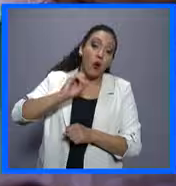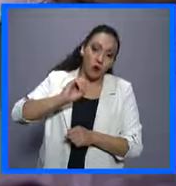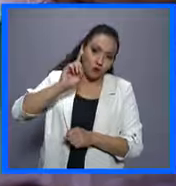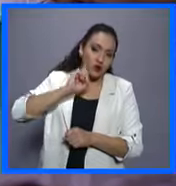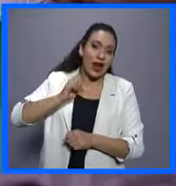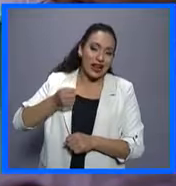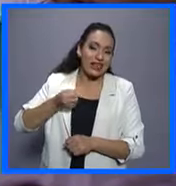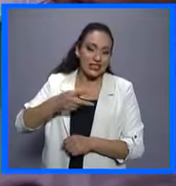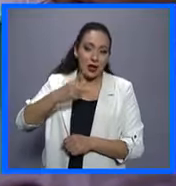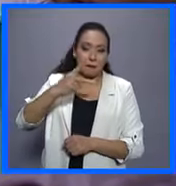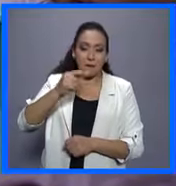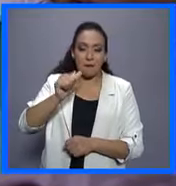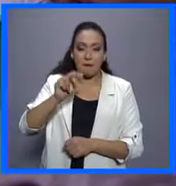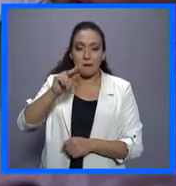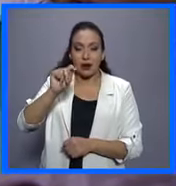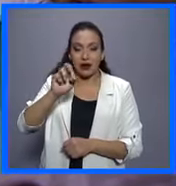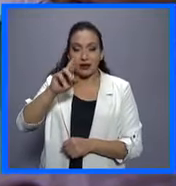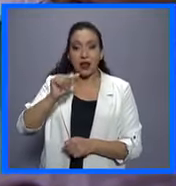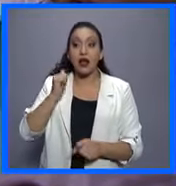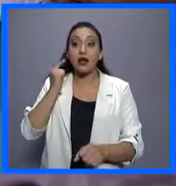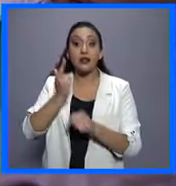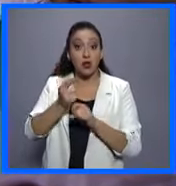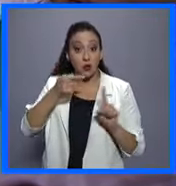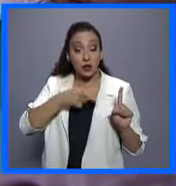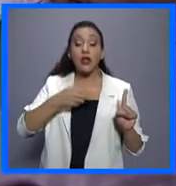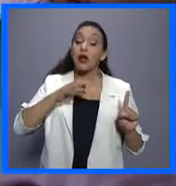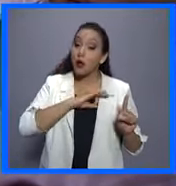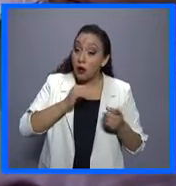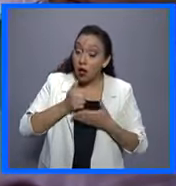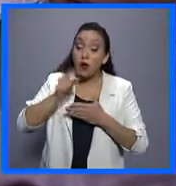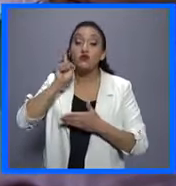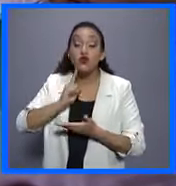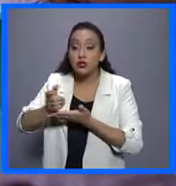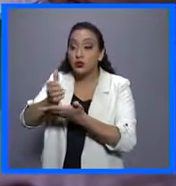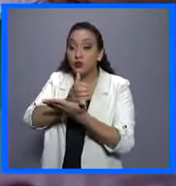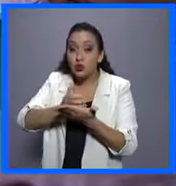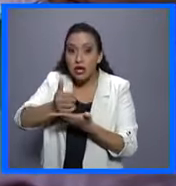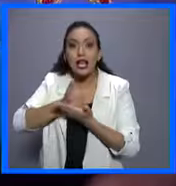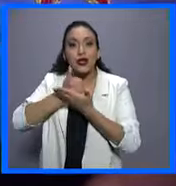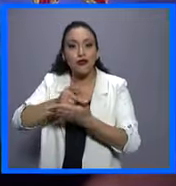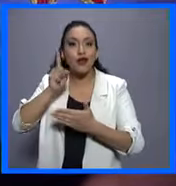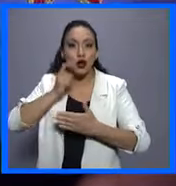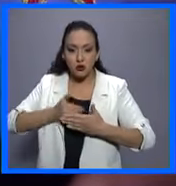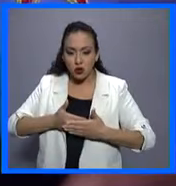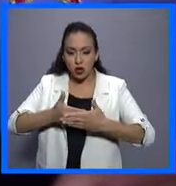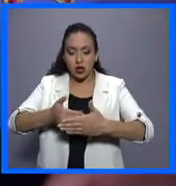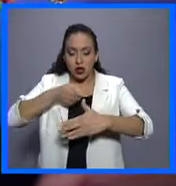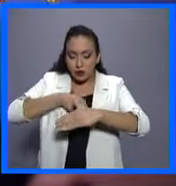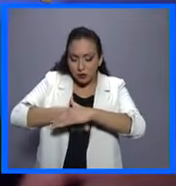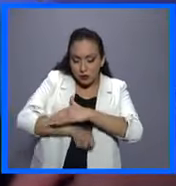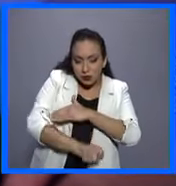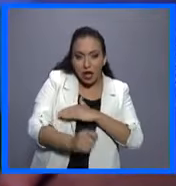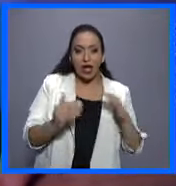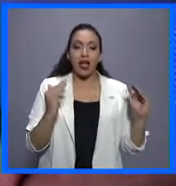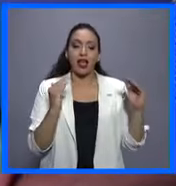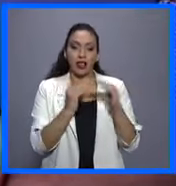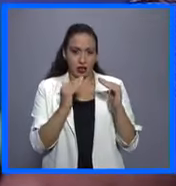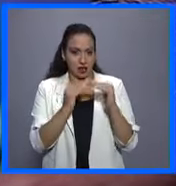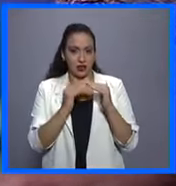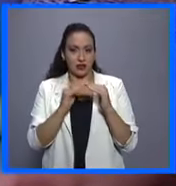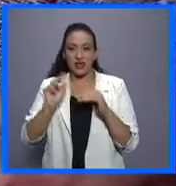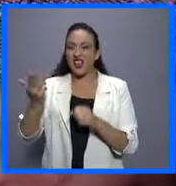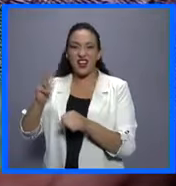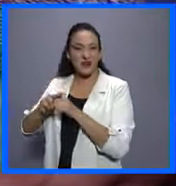tradicional descubrió que tenía habilidades para sanar y ayudar a mujeres embarazadas que prefieren parir en su casa y no en